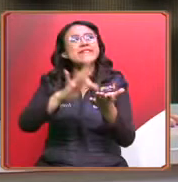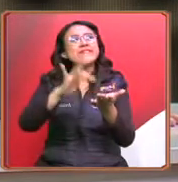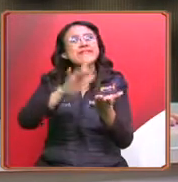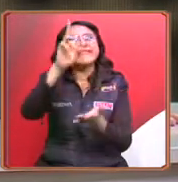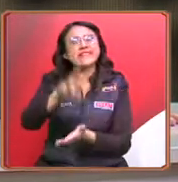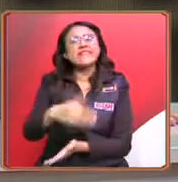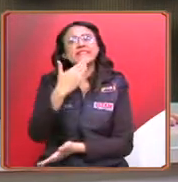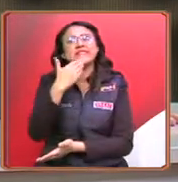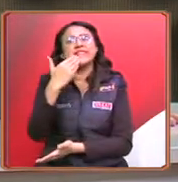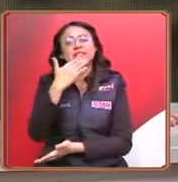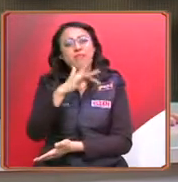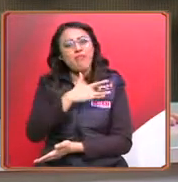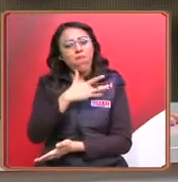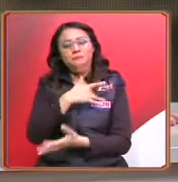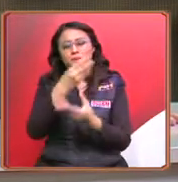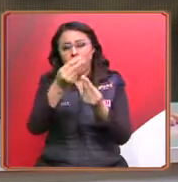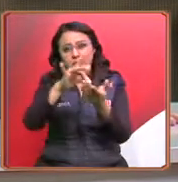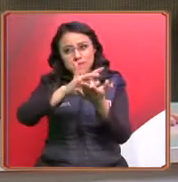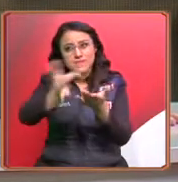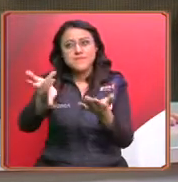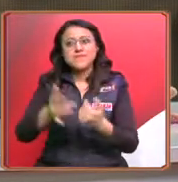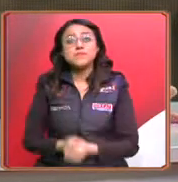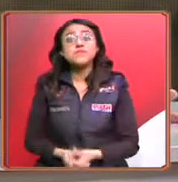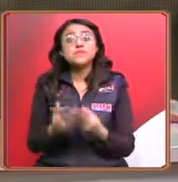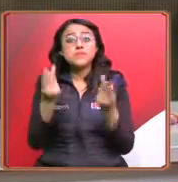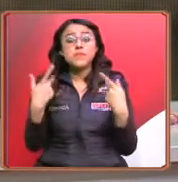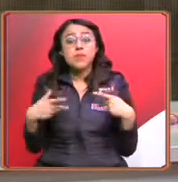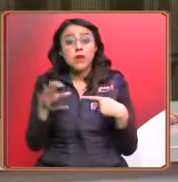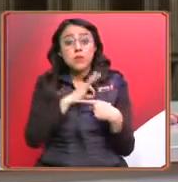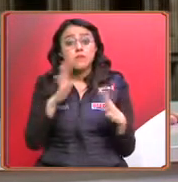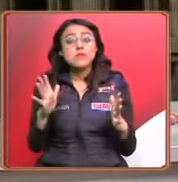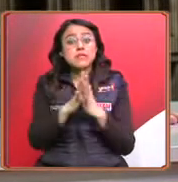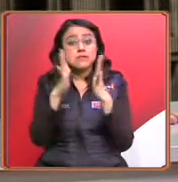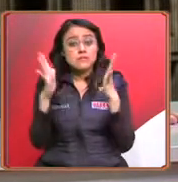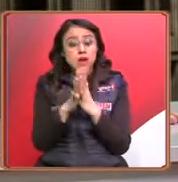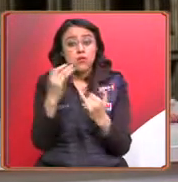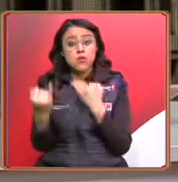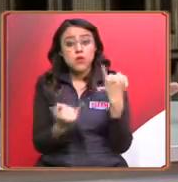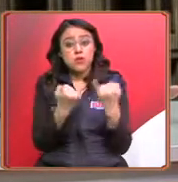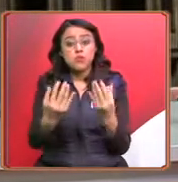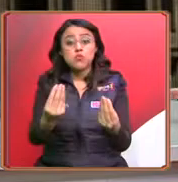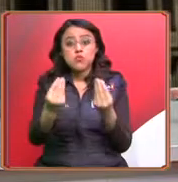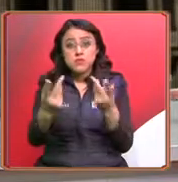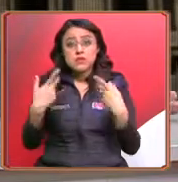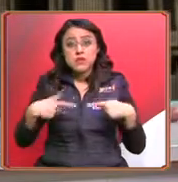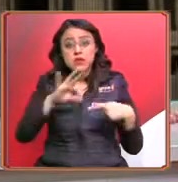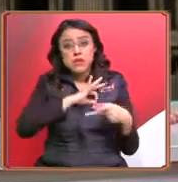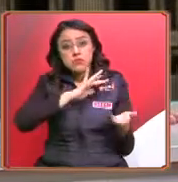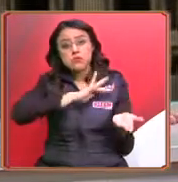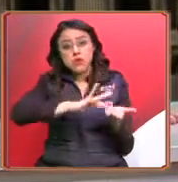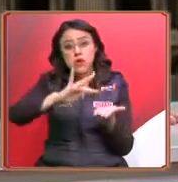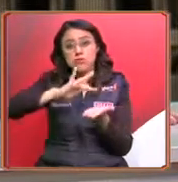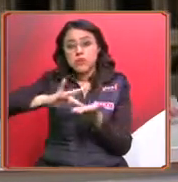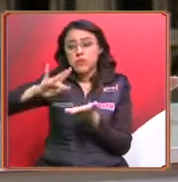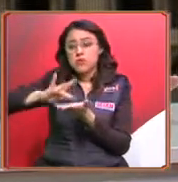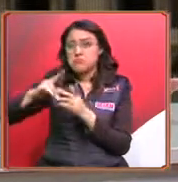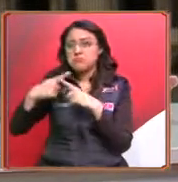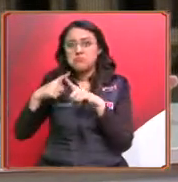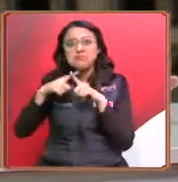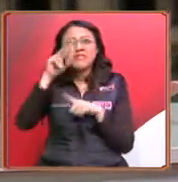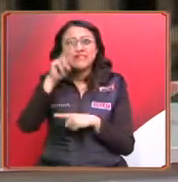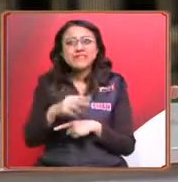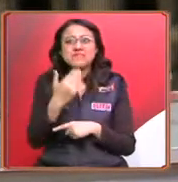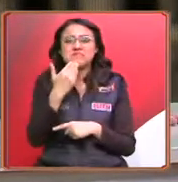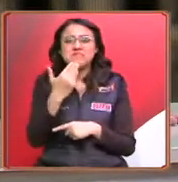gracias, de corazón, mil gracias. Mucha gente participa en el juguetón. Mucha gente nos ayuda con las diferentes